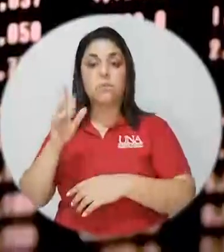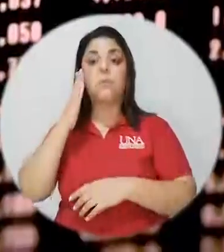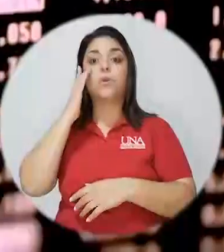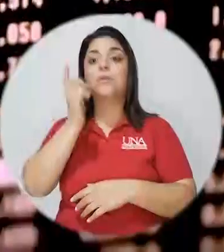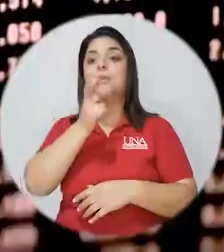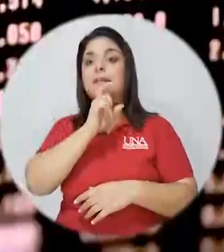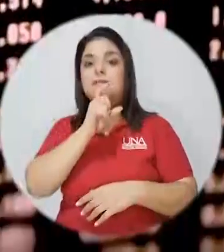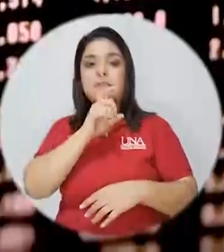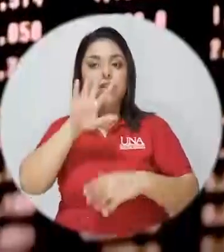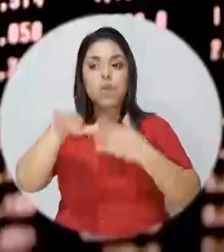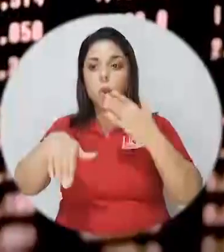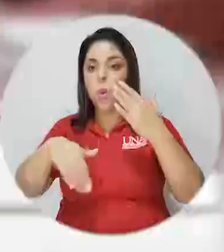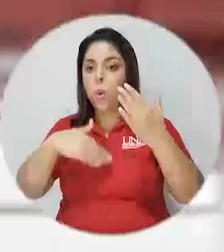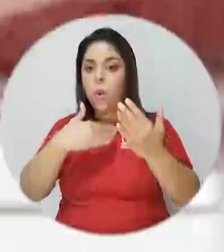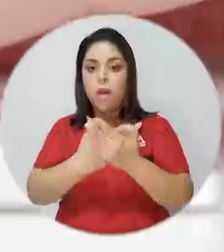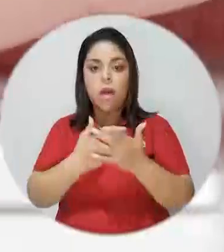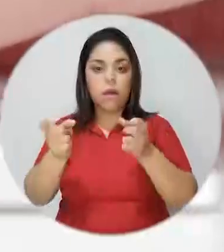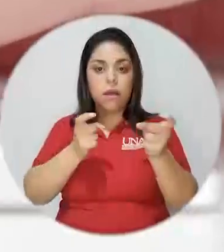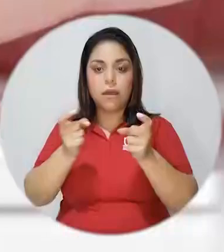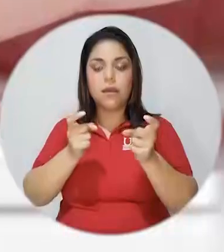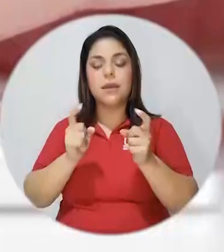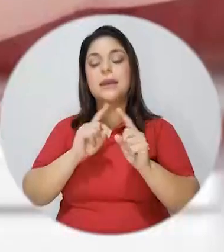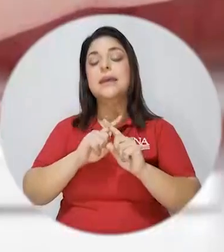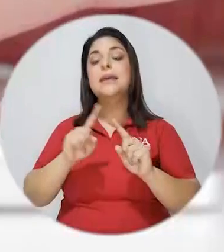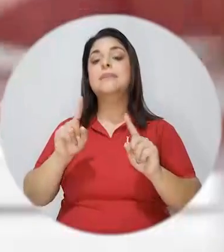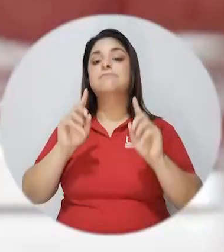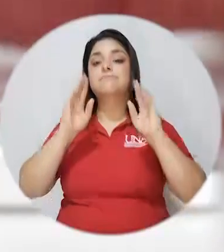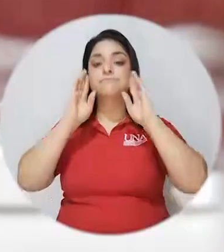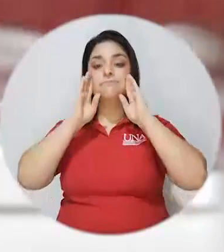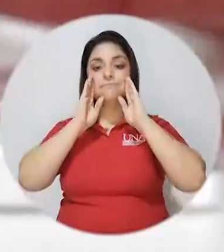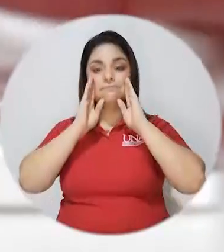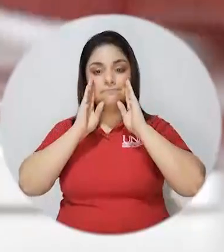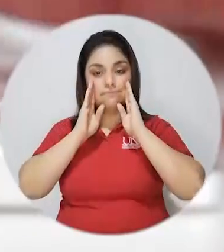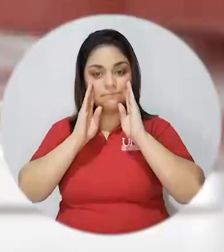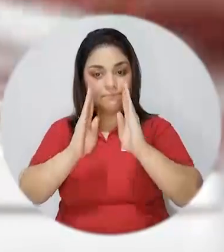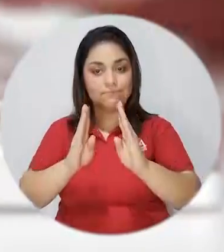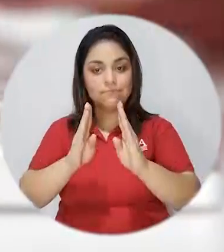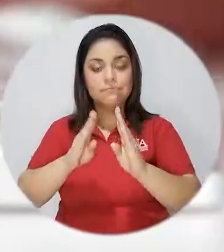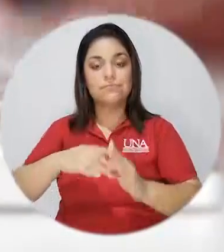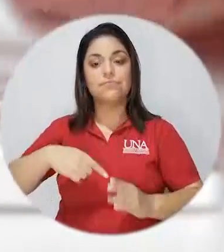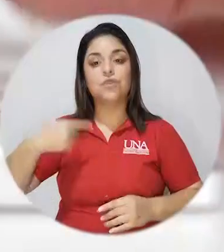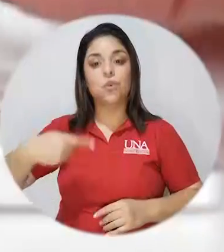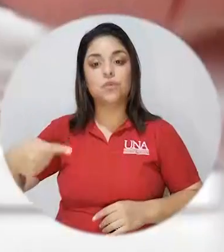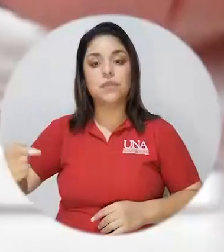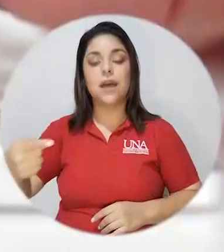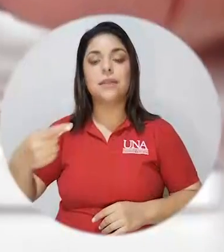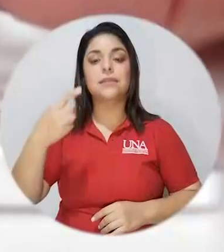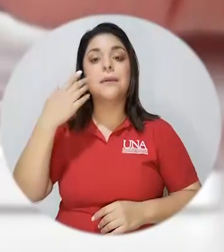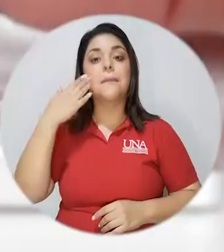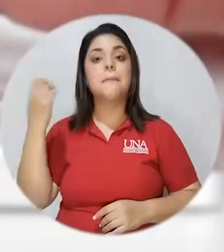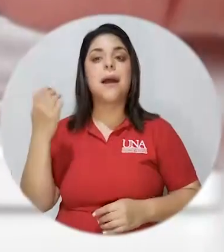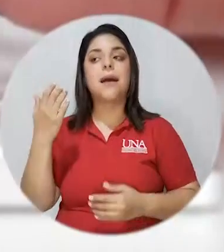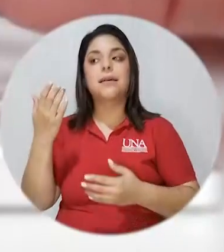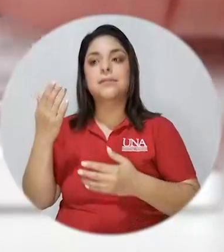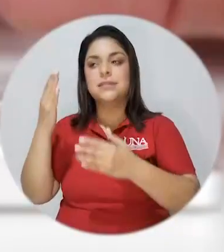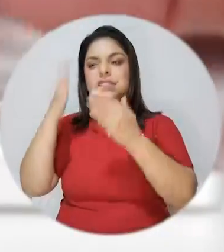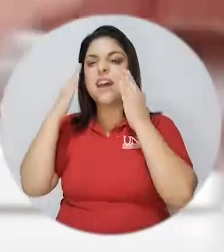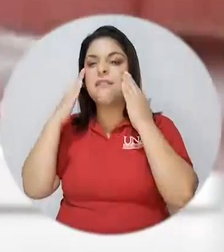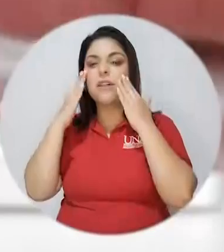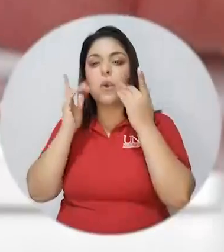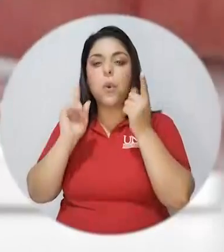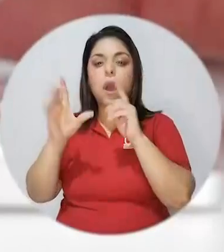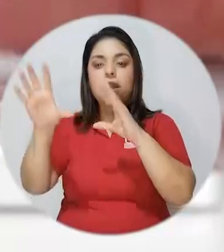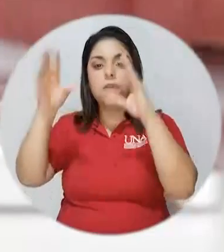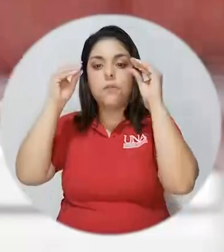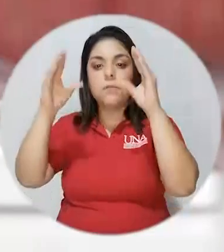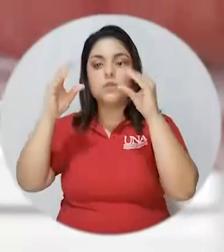es muy difícil poder atenderlas todas, y mantener una atención constante a esa retroalimentación que nos dan